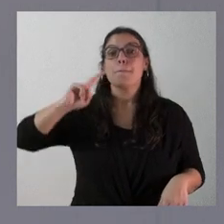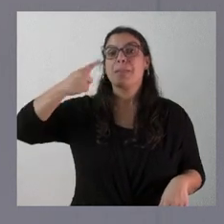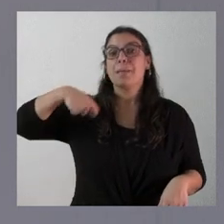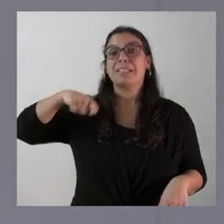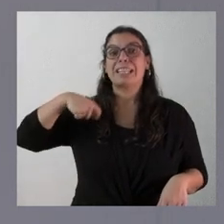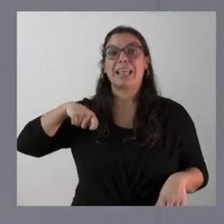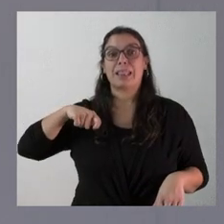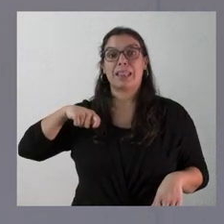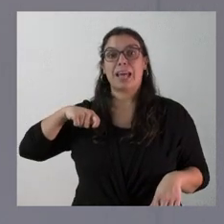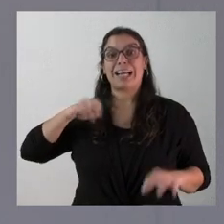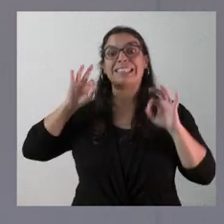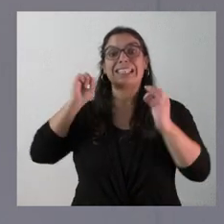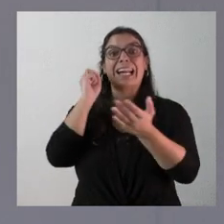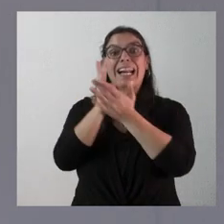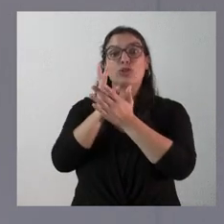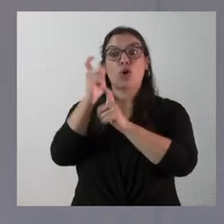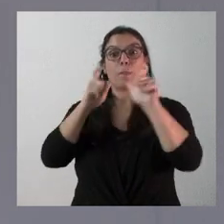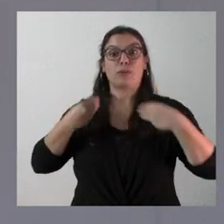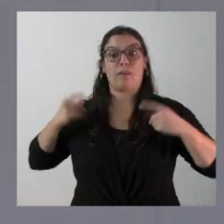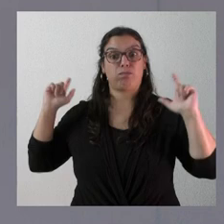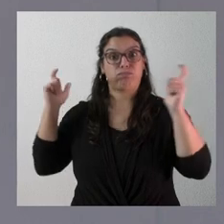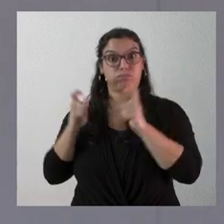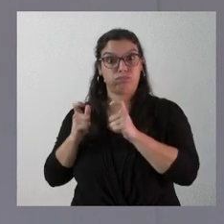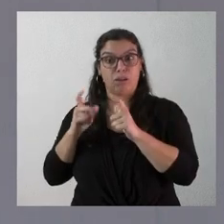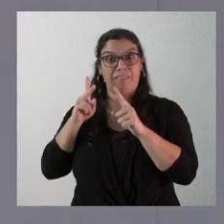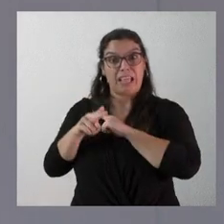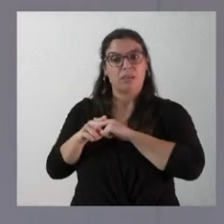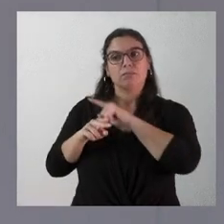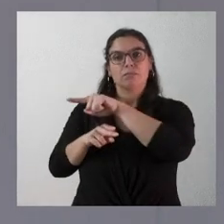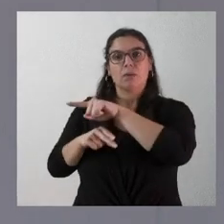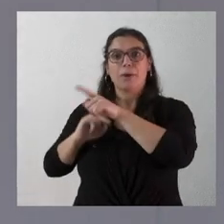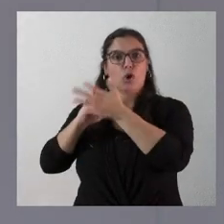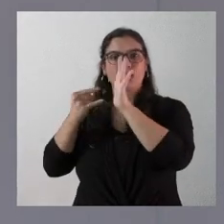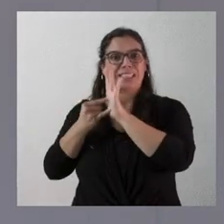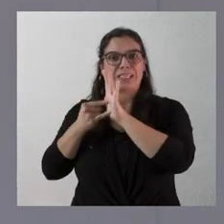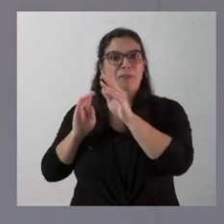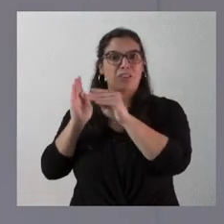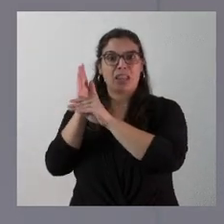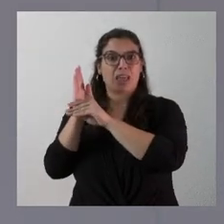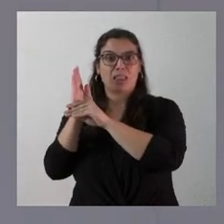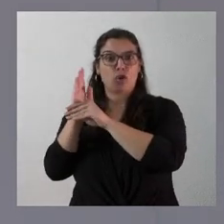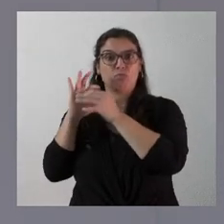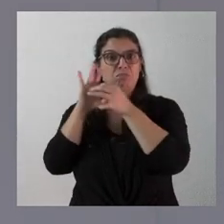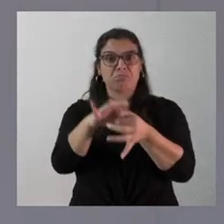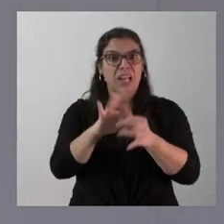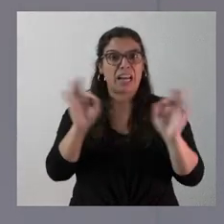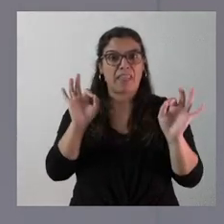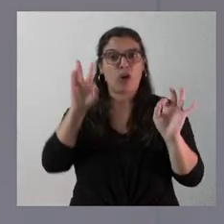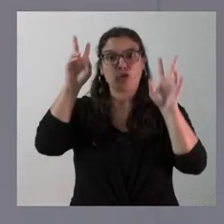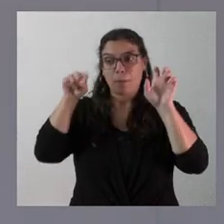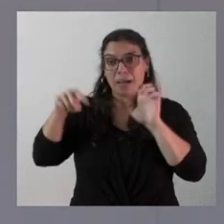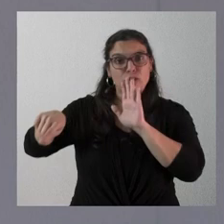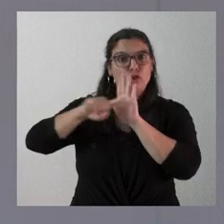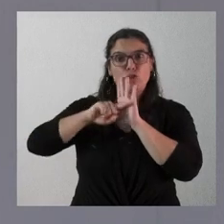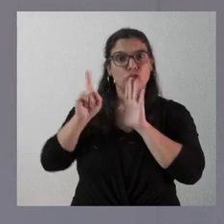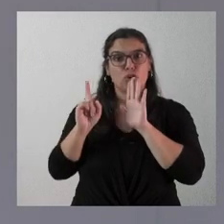de Reto demográfico si no se plantea un sistema de financiación autonómica vinculada al reto demográfico Yo